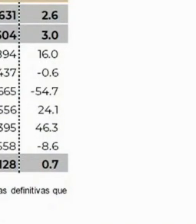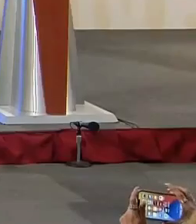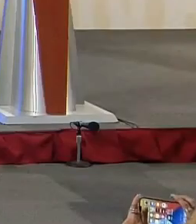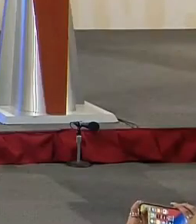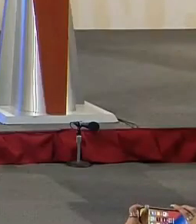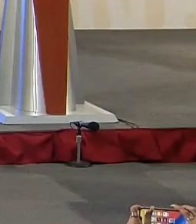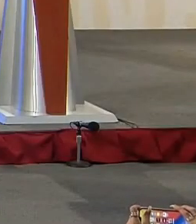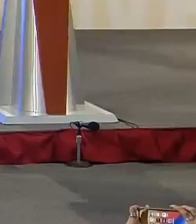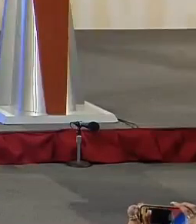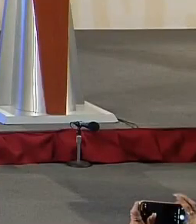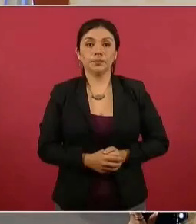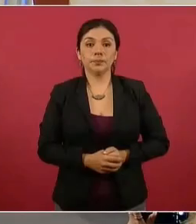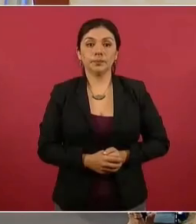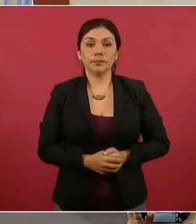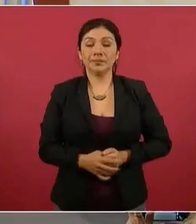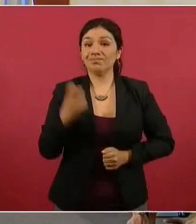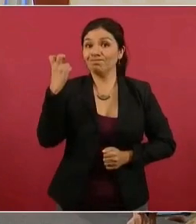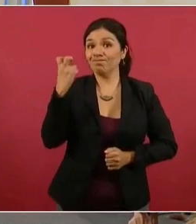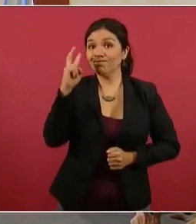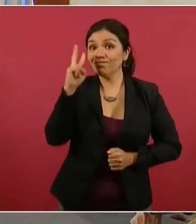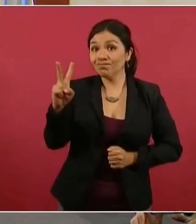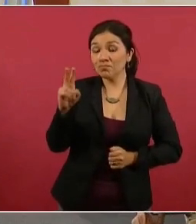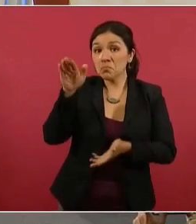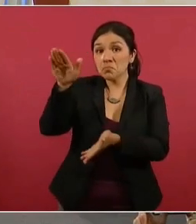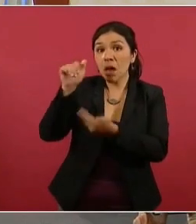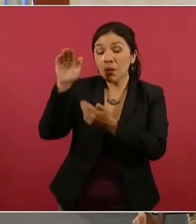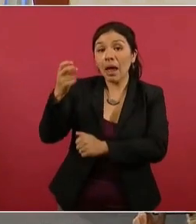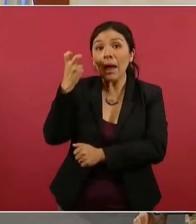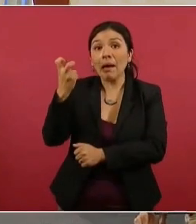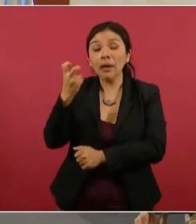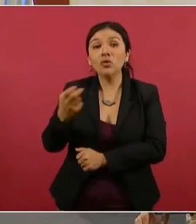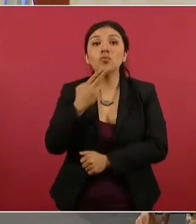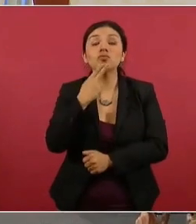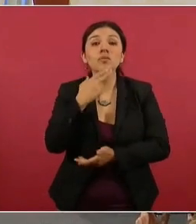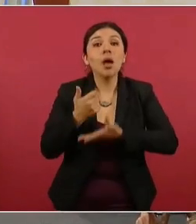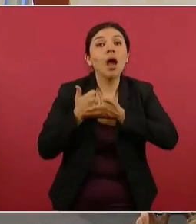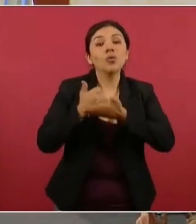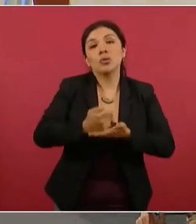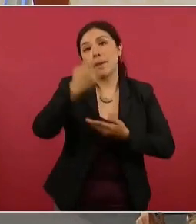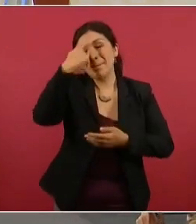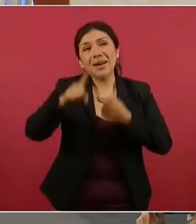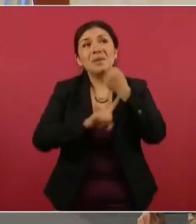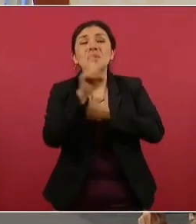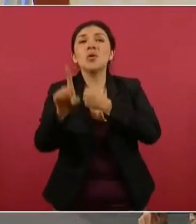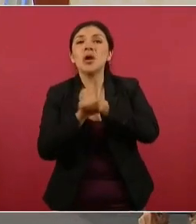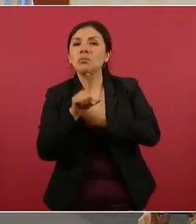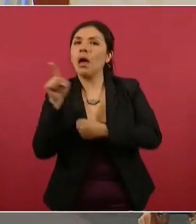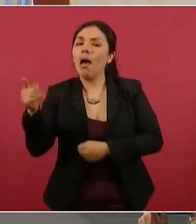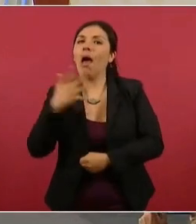Esto es lo que nos ayuda a resistir cualquier crisis.